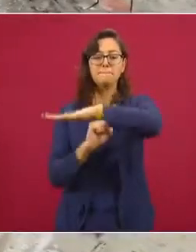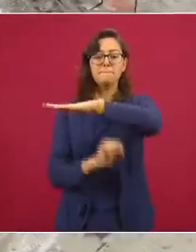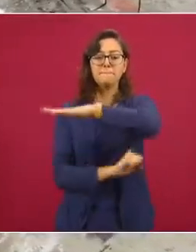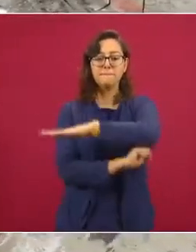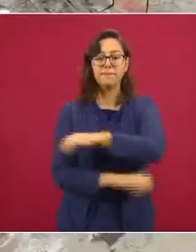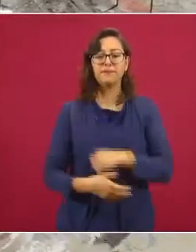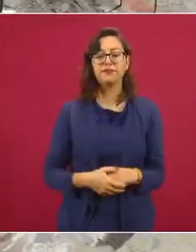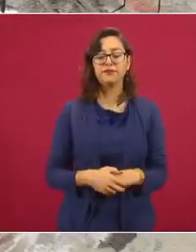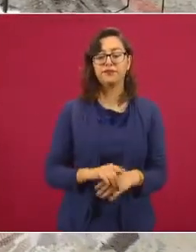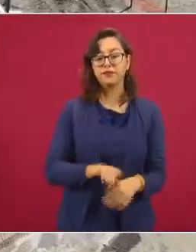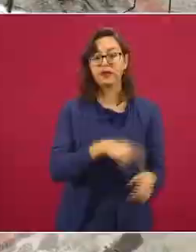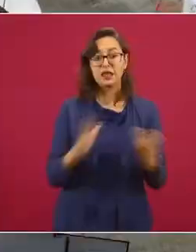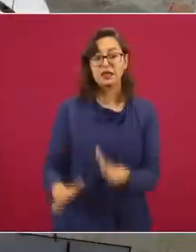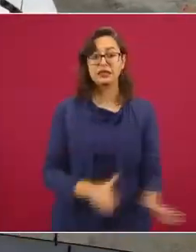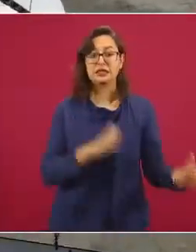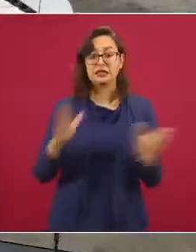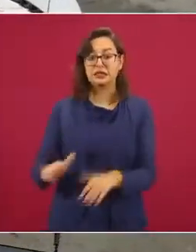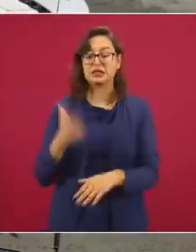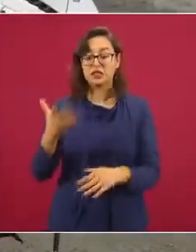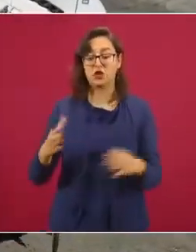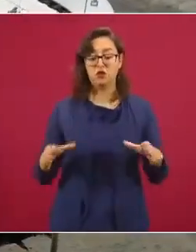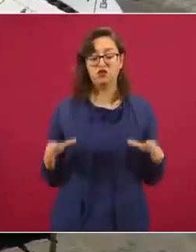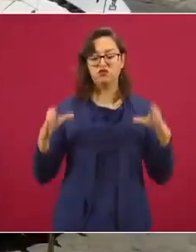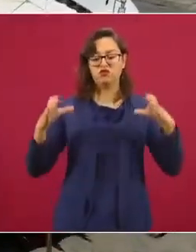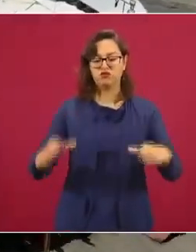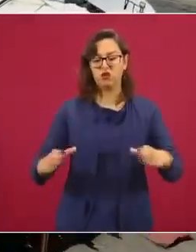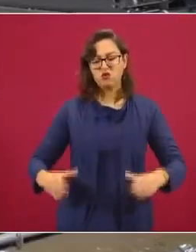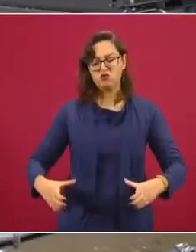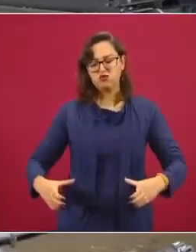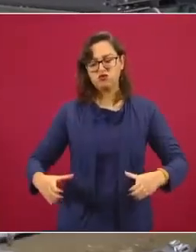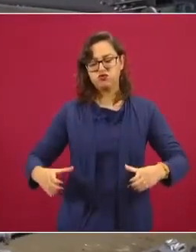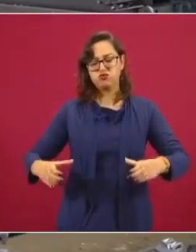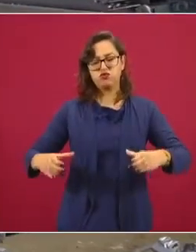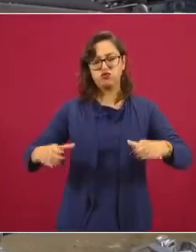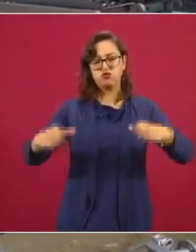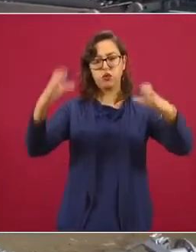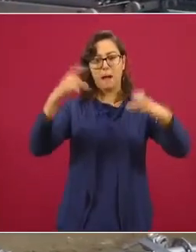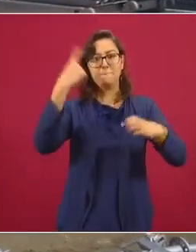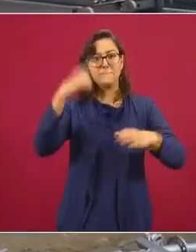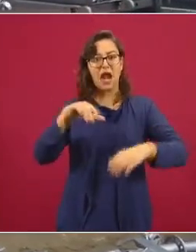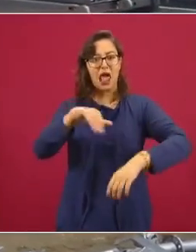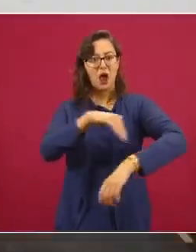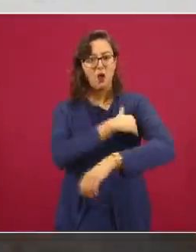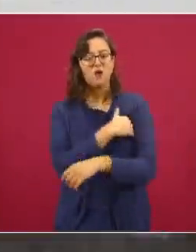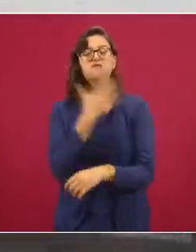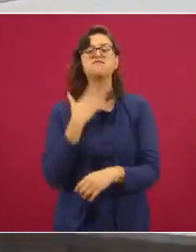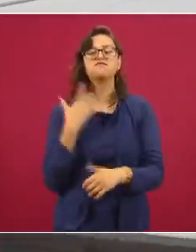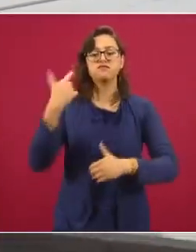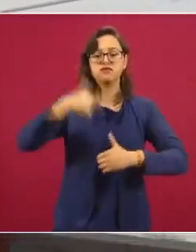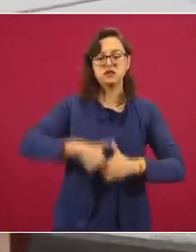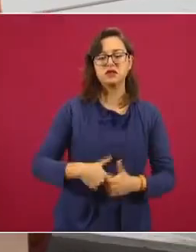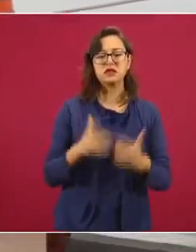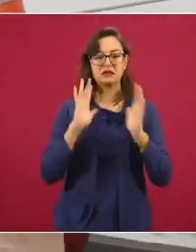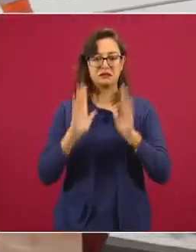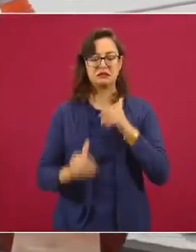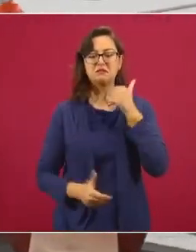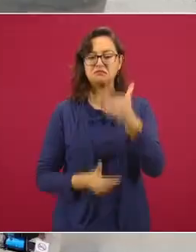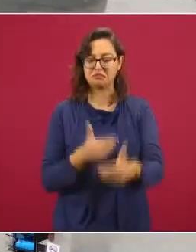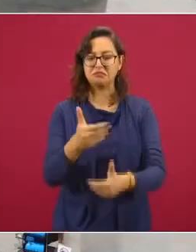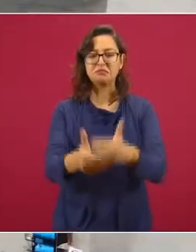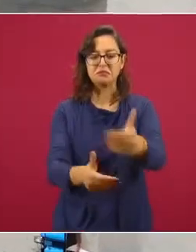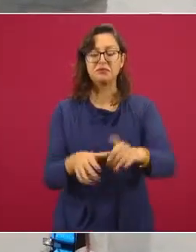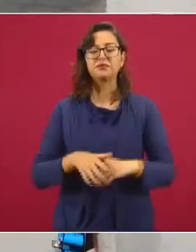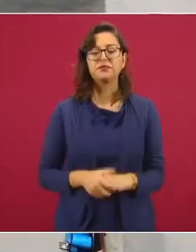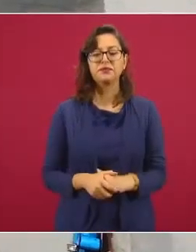de almacenamiento del paquete 5, se han concluido las cimentaciones profundas de 36 tanques verticales con inclusiones y 21 esferas de almacenamiento en pilas.